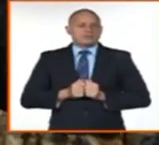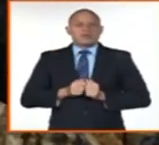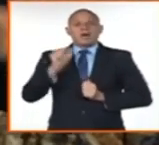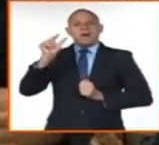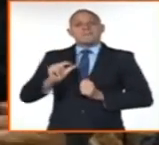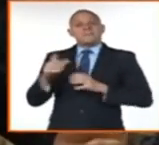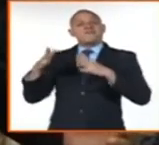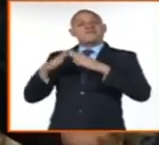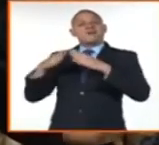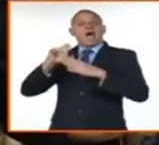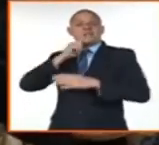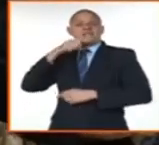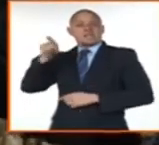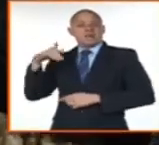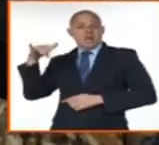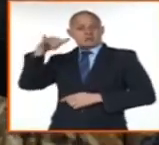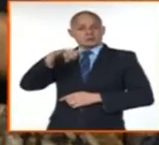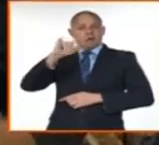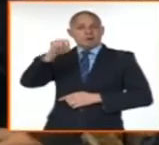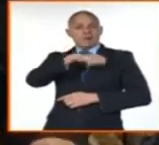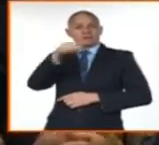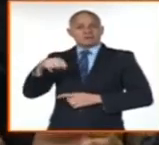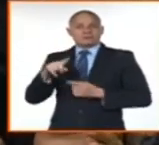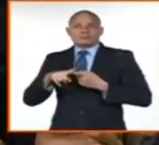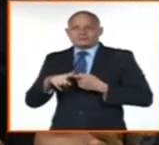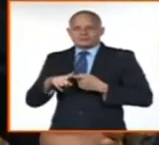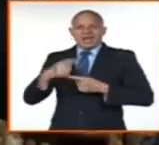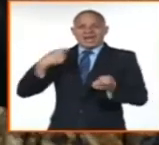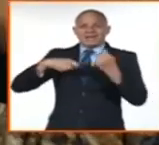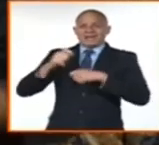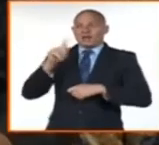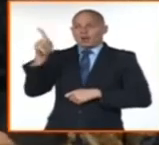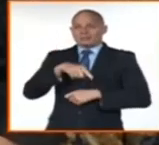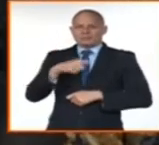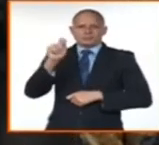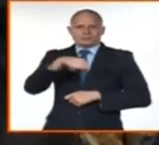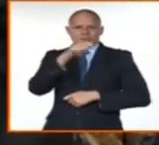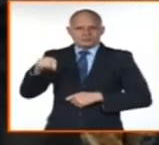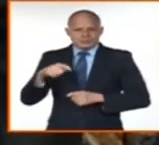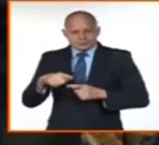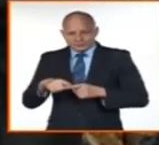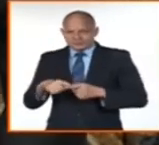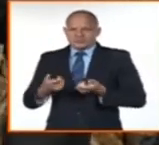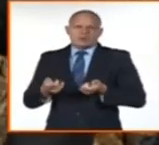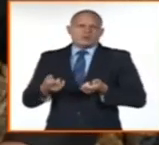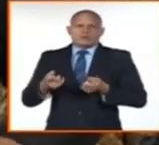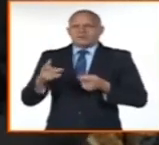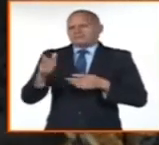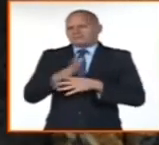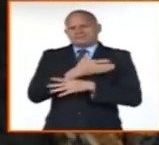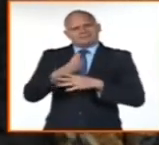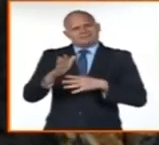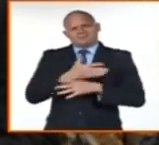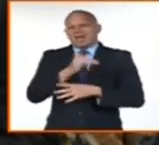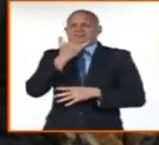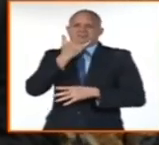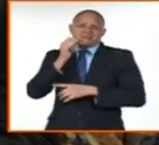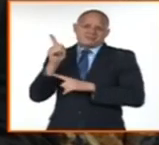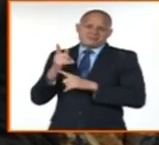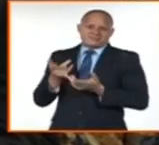mundo que no pueden comercializar libremente con Cuba, que no pueden visitar a Cuba libremente, que no pueden tener relaciones con nosotros normales como las